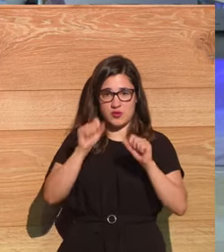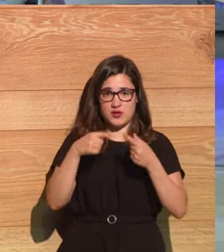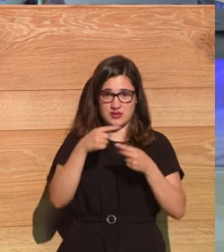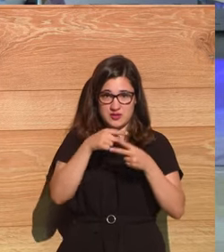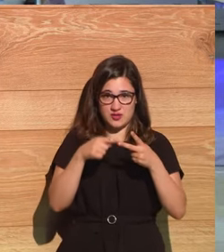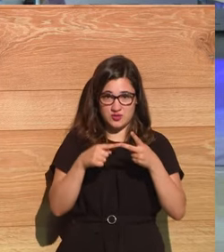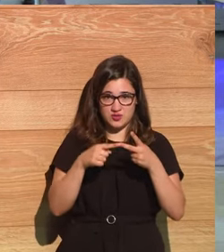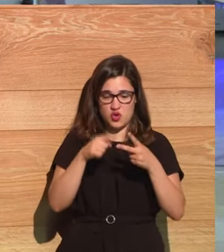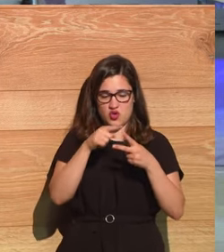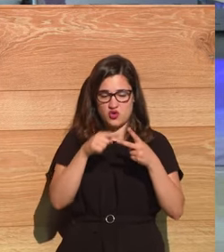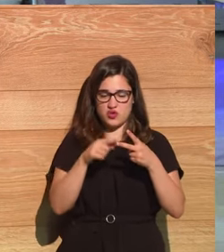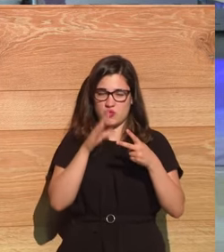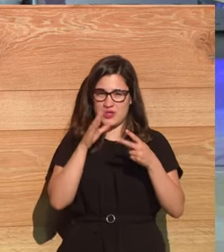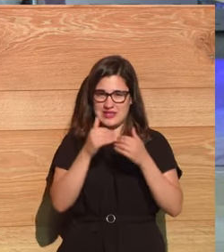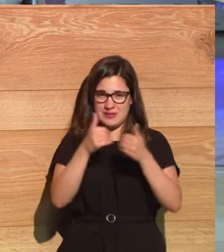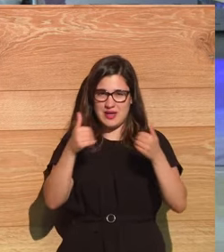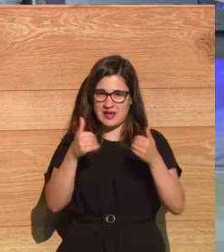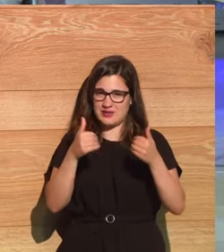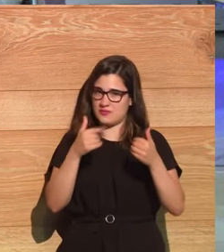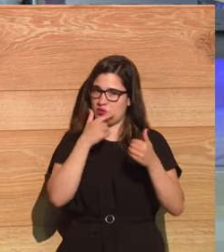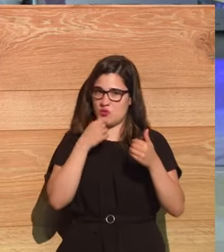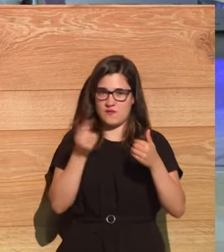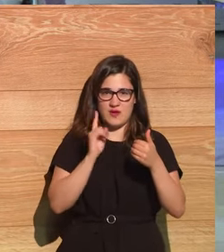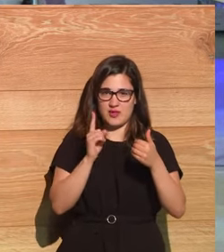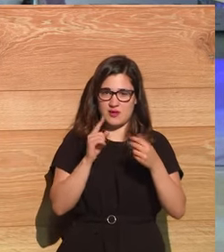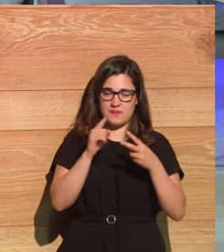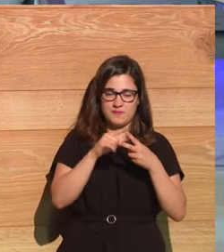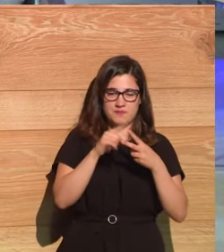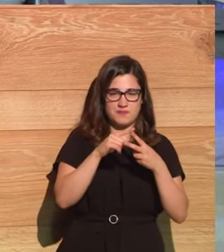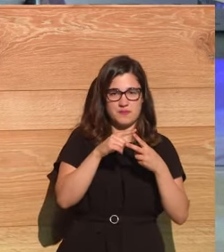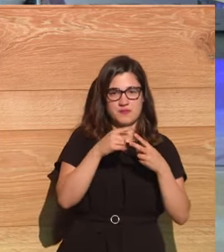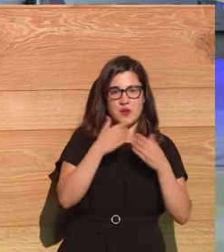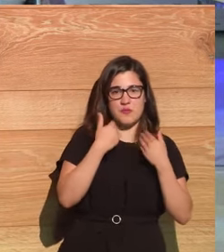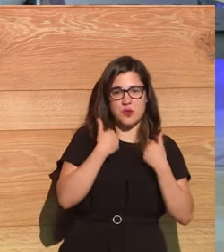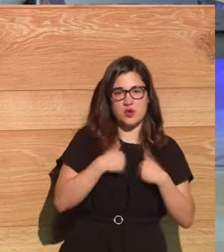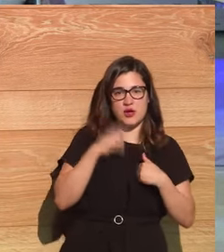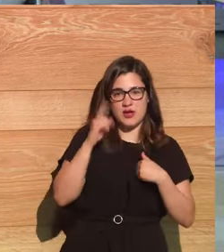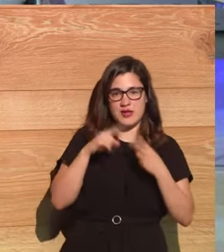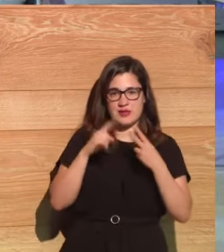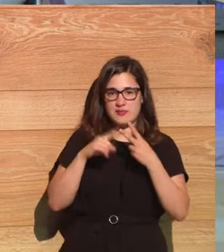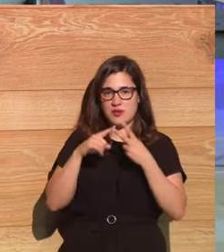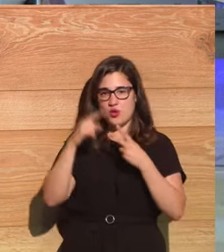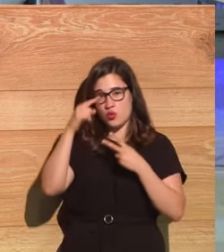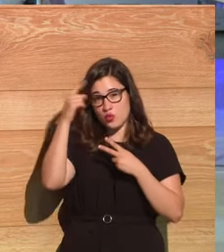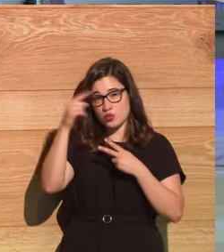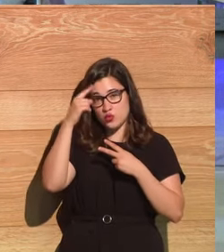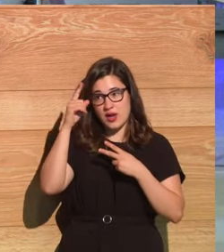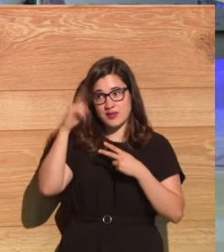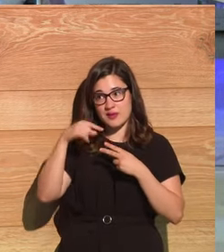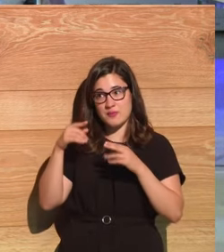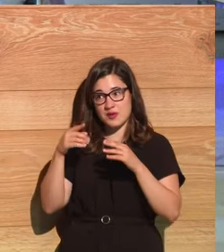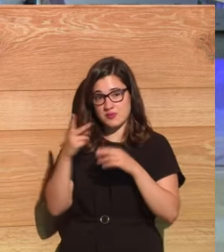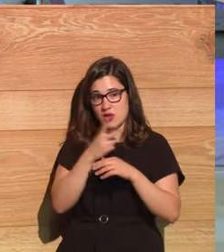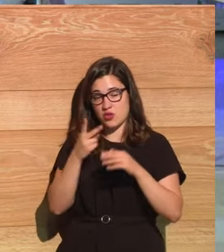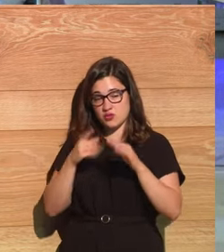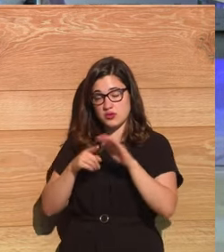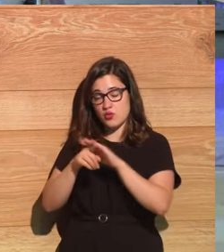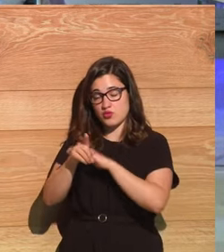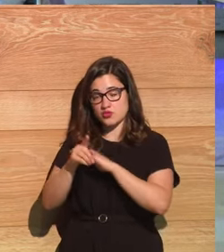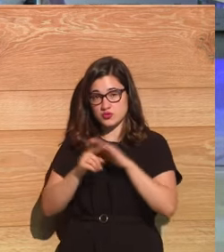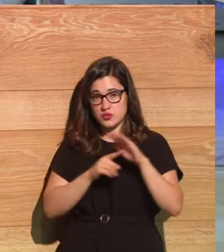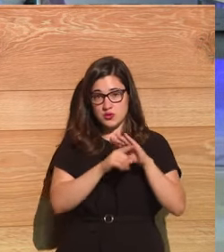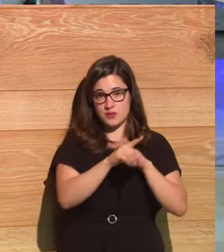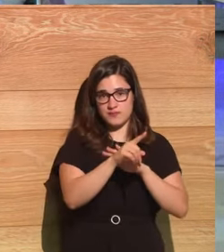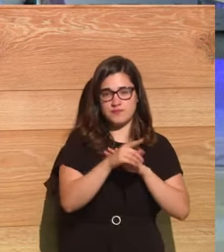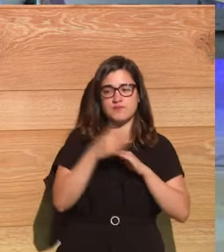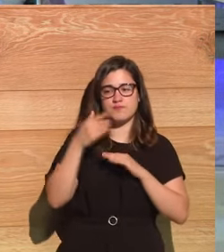separarlas. Tenemos una naturaleza biológica, pero tenemos una naturaleza cultural que también evoluciona. Y es fundamental. Es